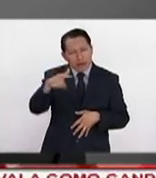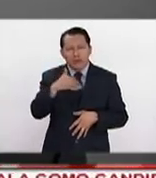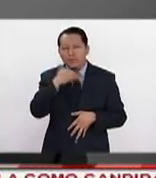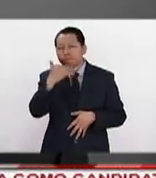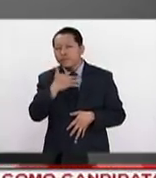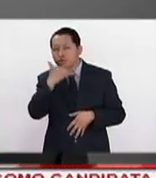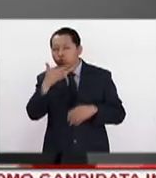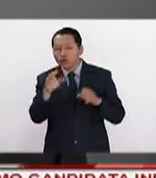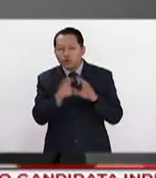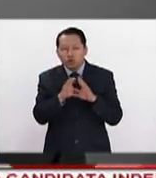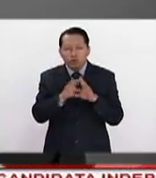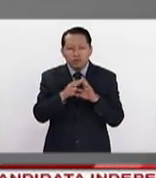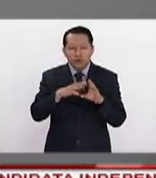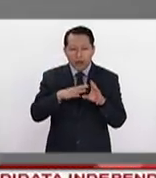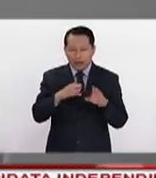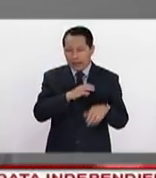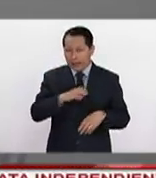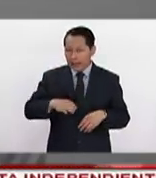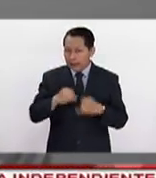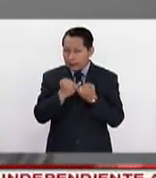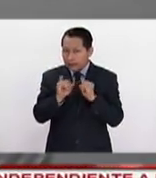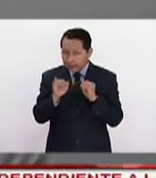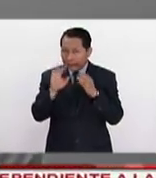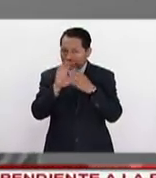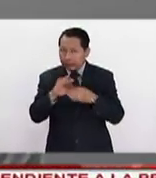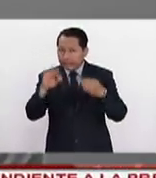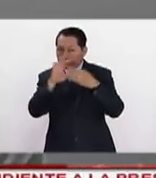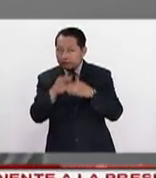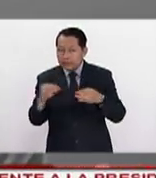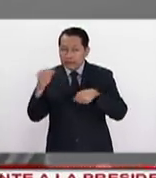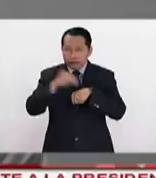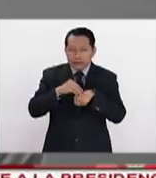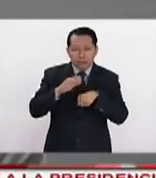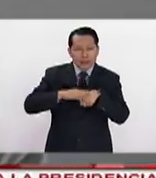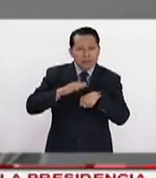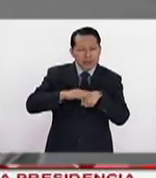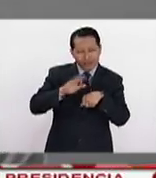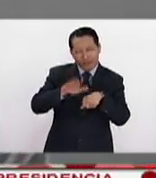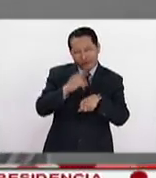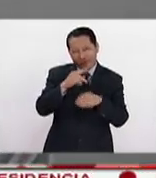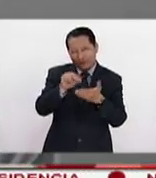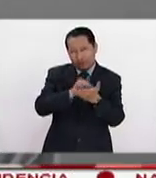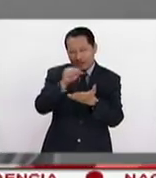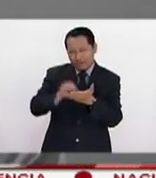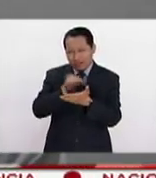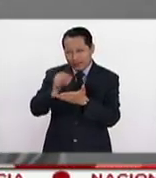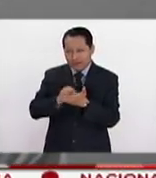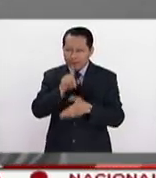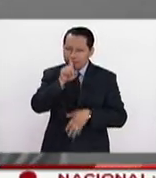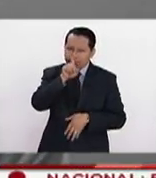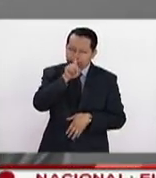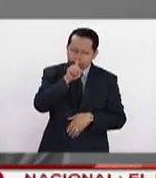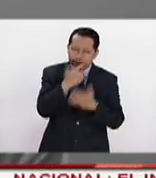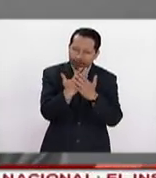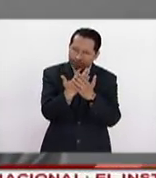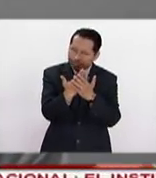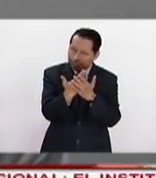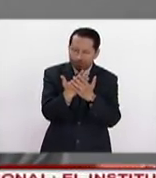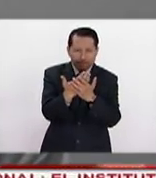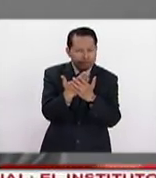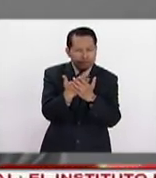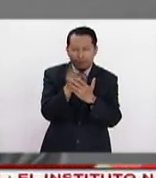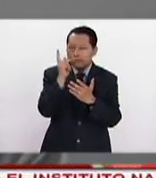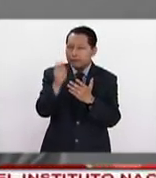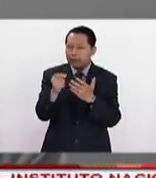en las que incurrieron los aspirantes independientes en el proceso de recabación de firmas, y también hizo un llamado para esperar